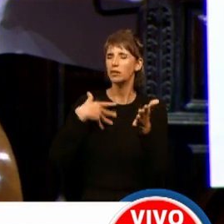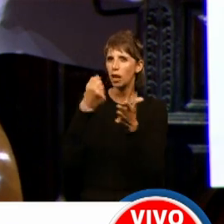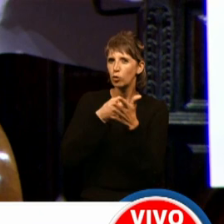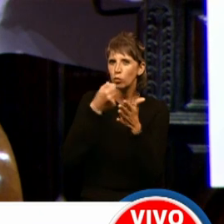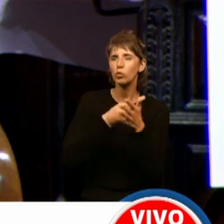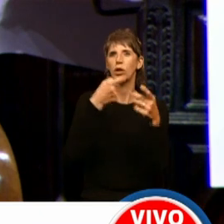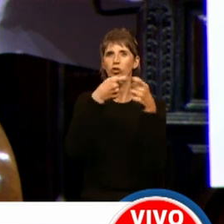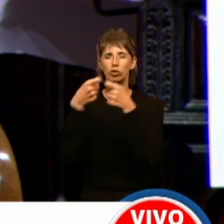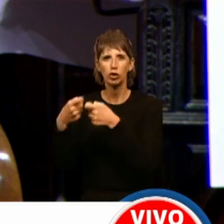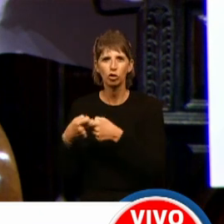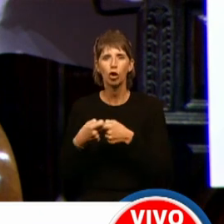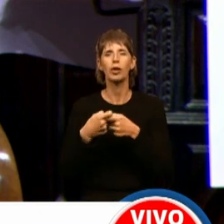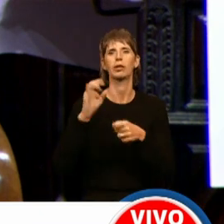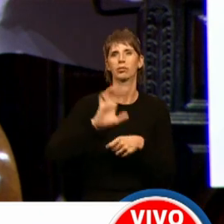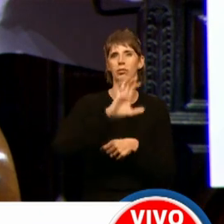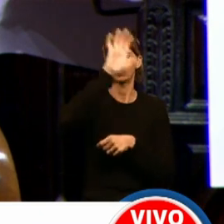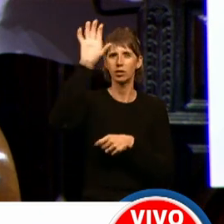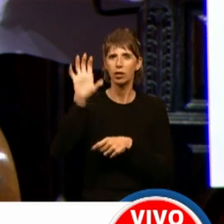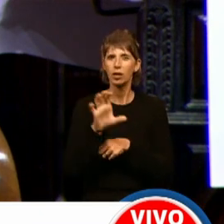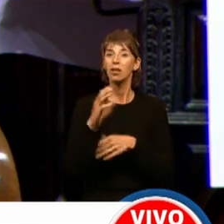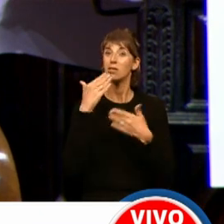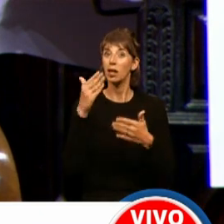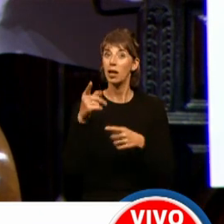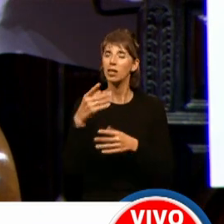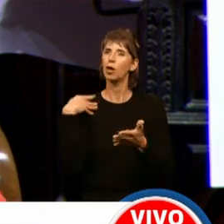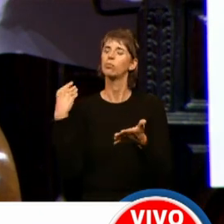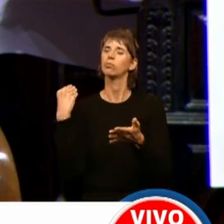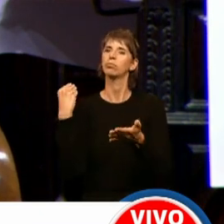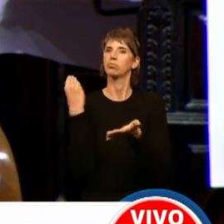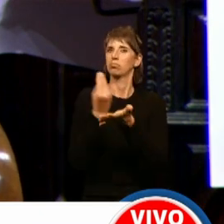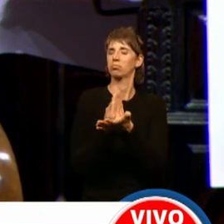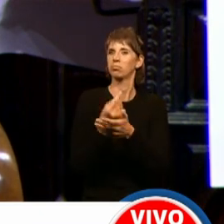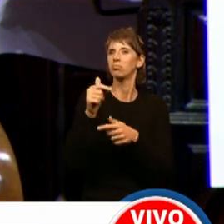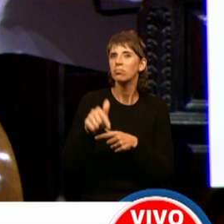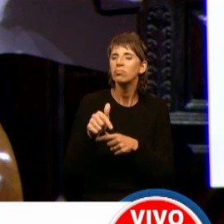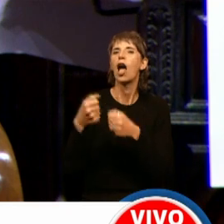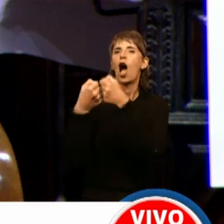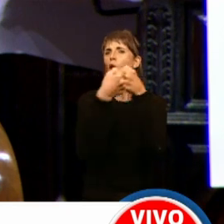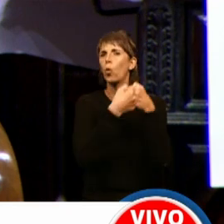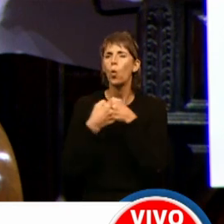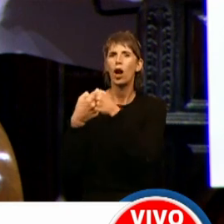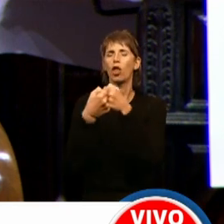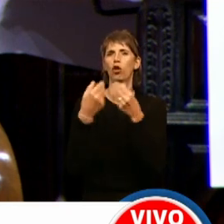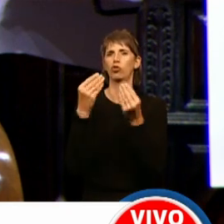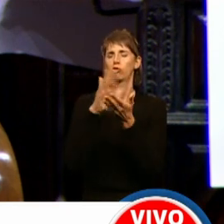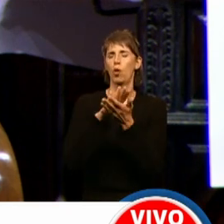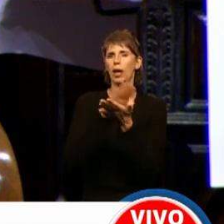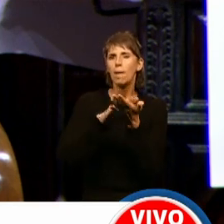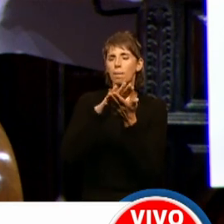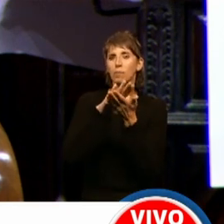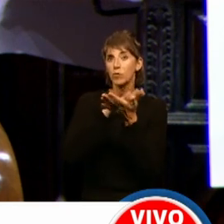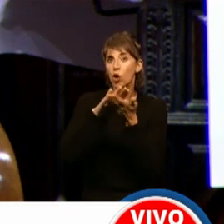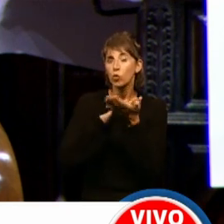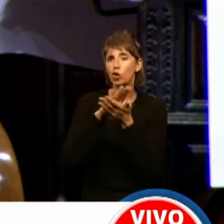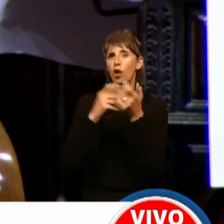que nos ha permitido arribar a un consenso acerca de la importancia y la reparación que significa poder pensar en